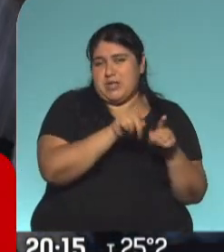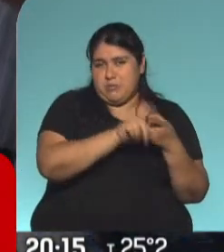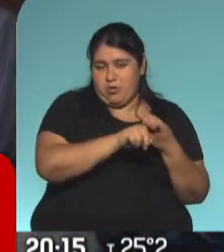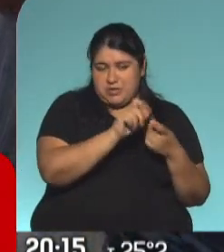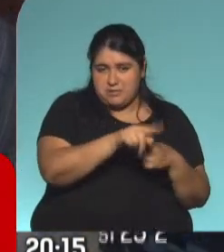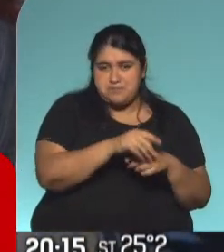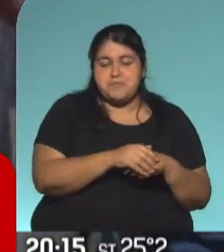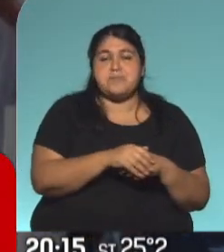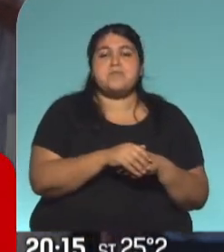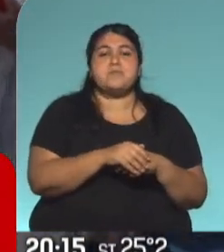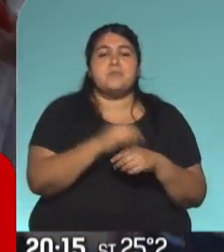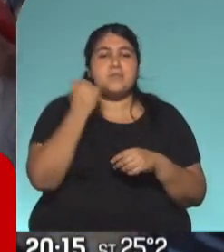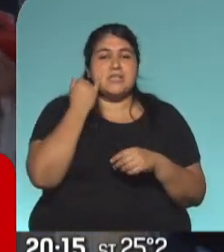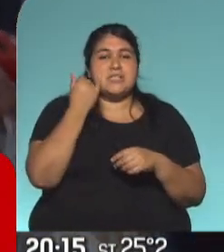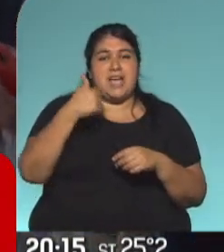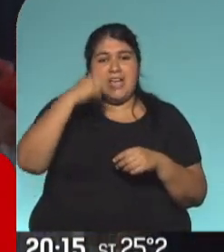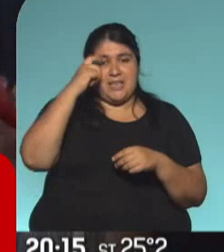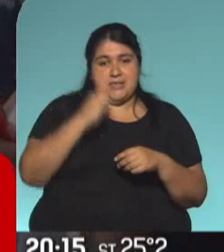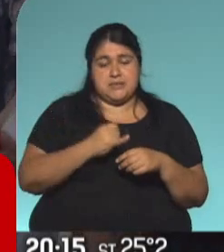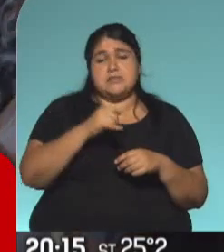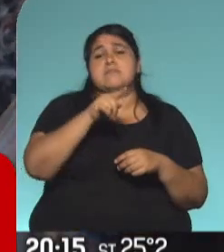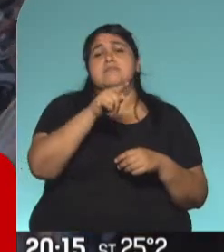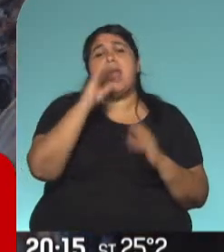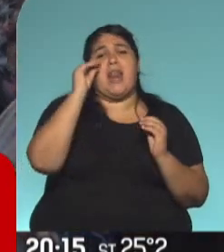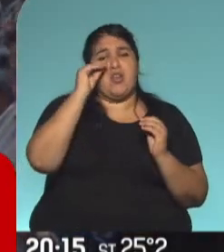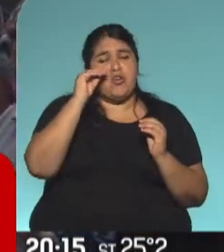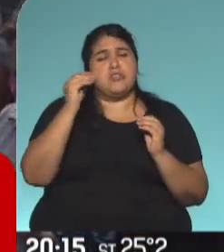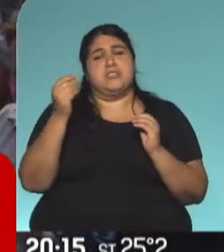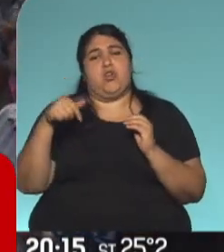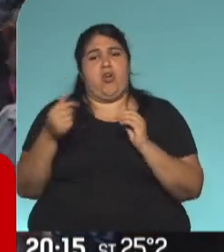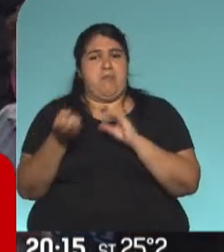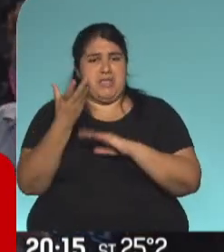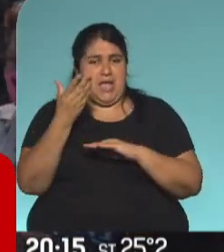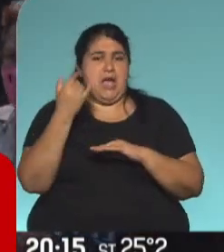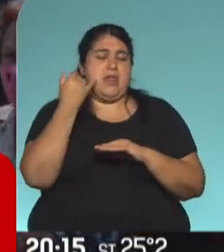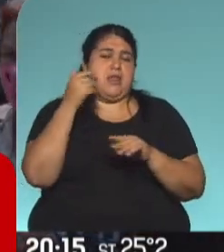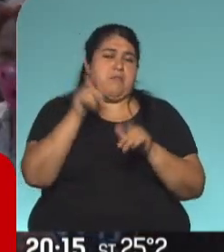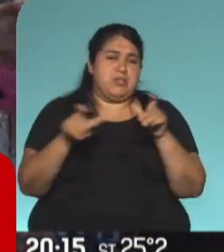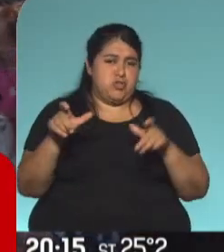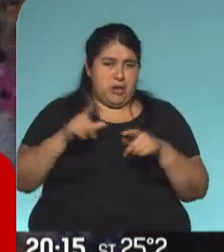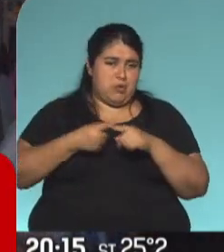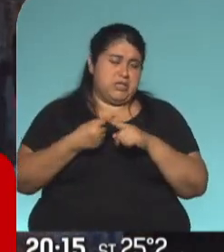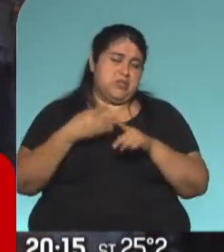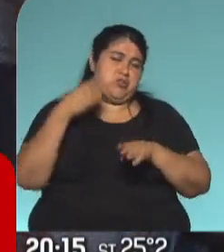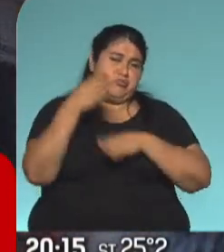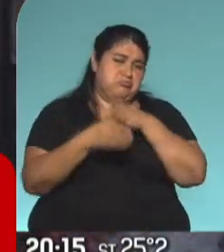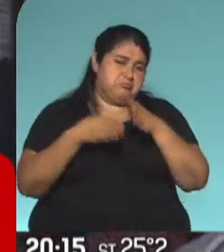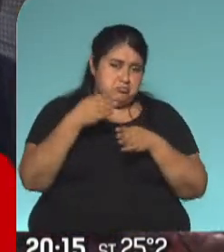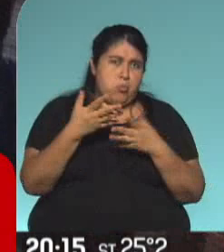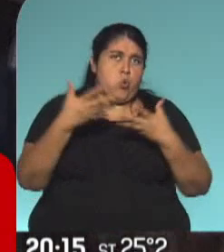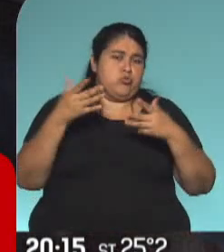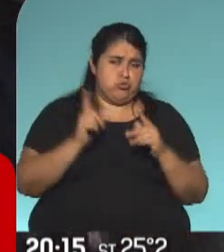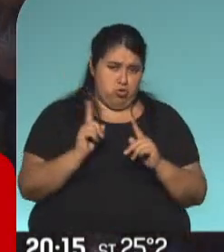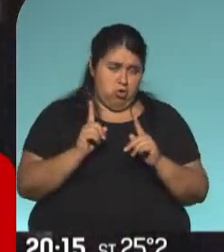Yáñez. Durante parte de la noche y parte de la mañana allí se han acercado, no tantos, pero